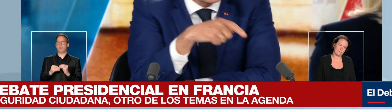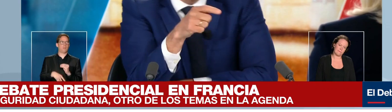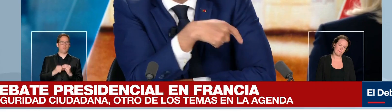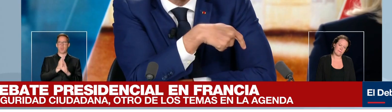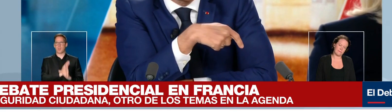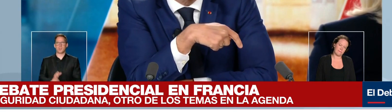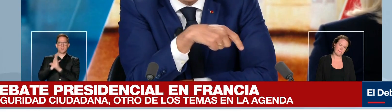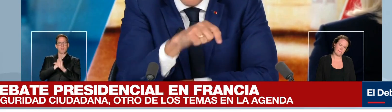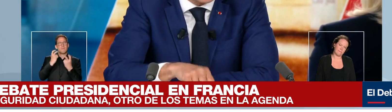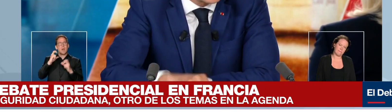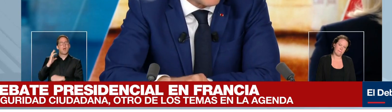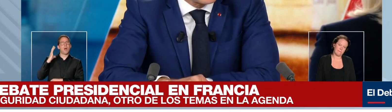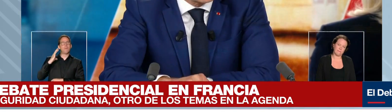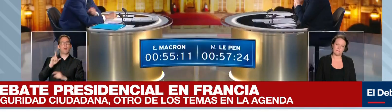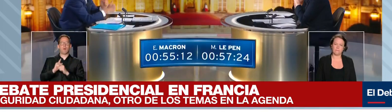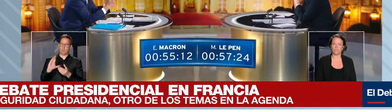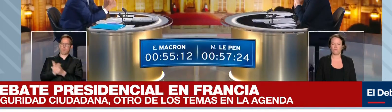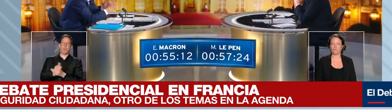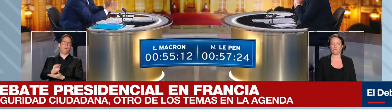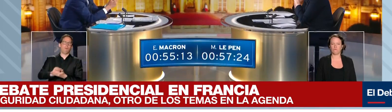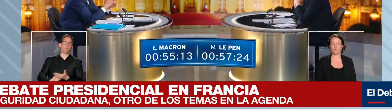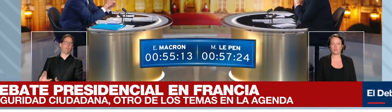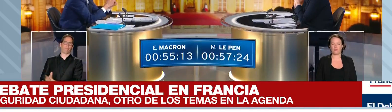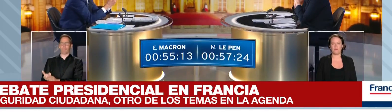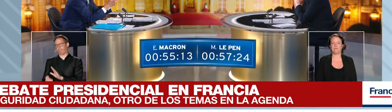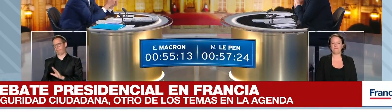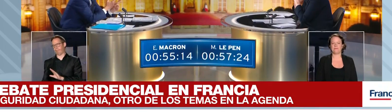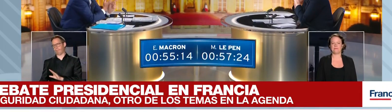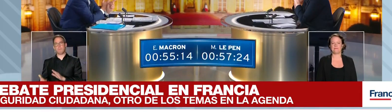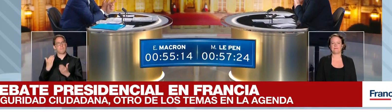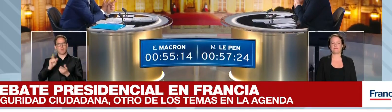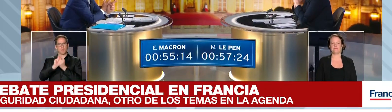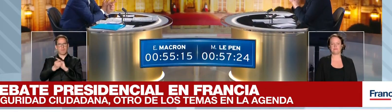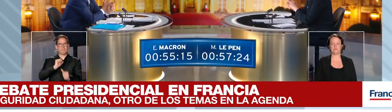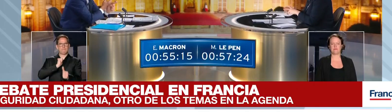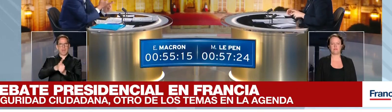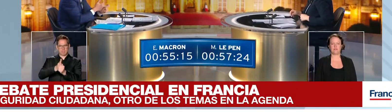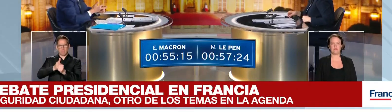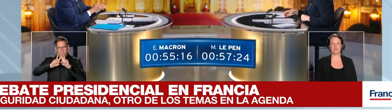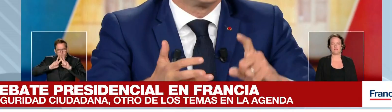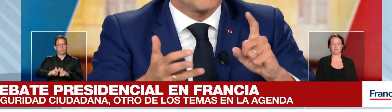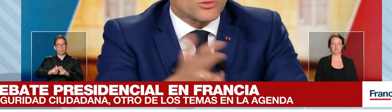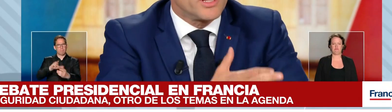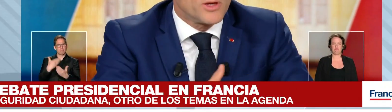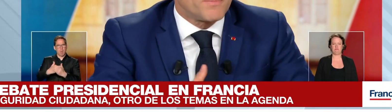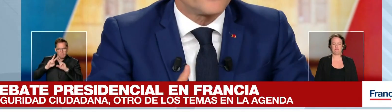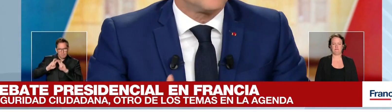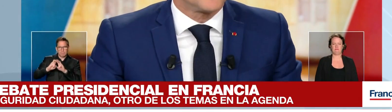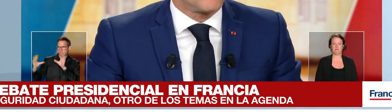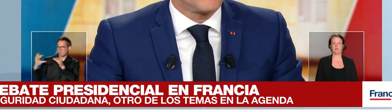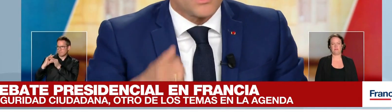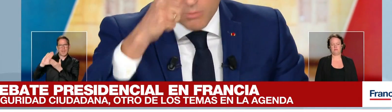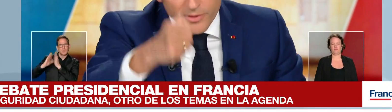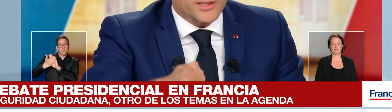esto debajo del tapete, porque lo que antes era corriente, ahora formamos e invertimos. Y porque las asociaciones hicieron un gran